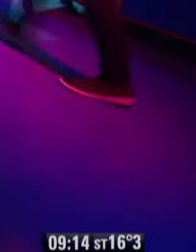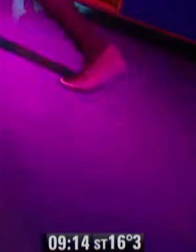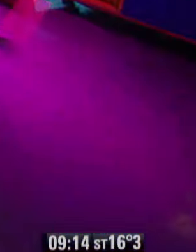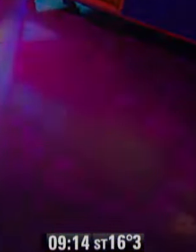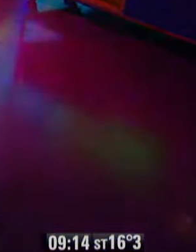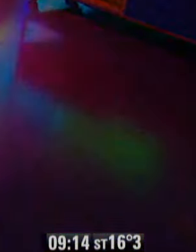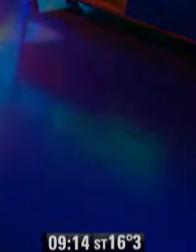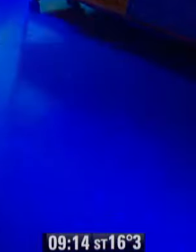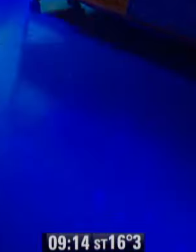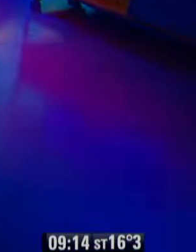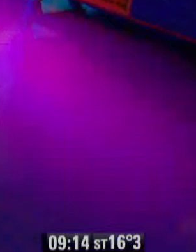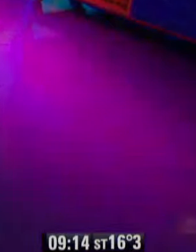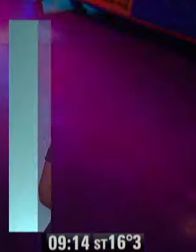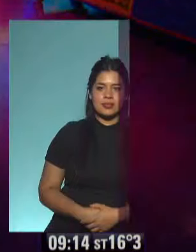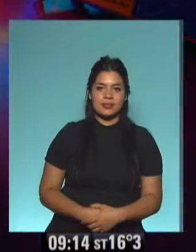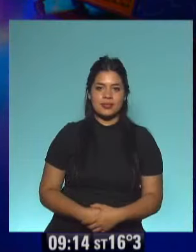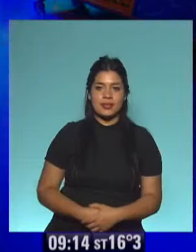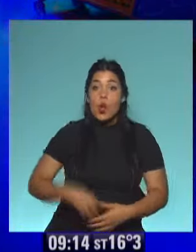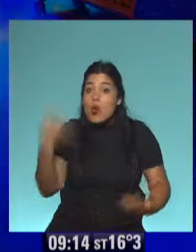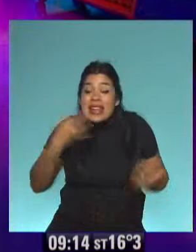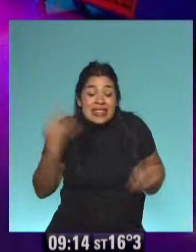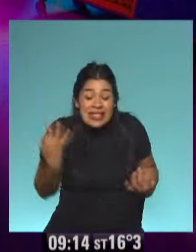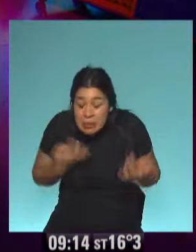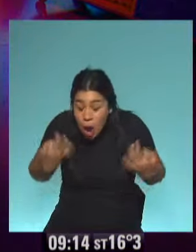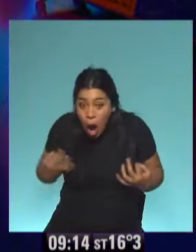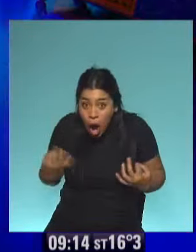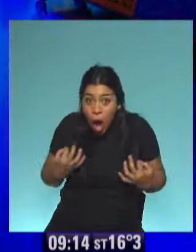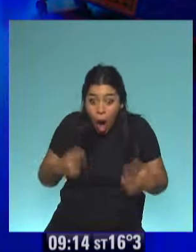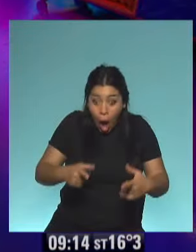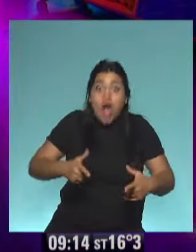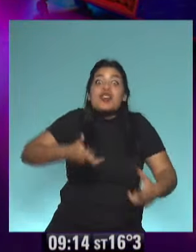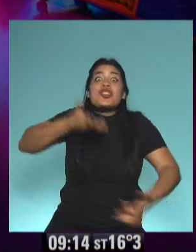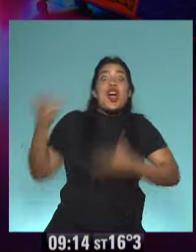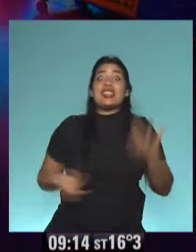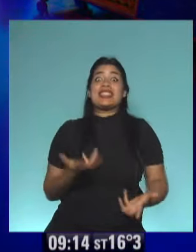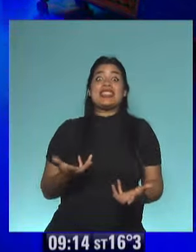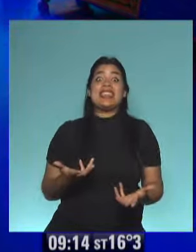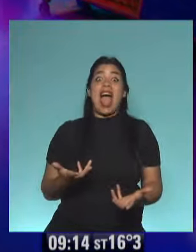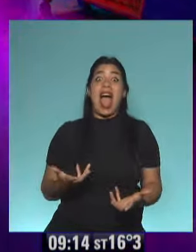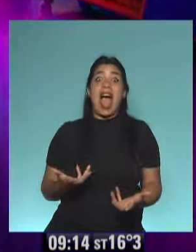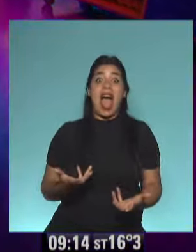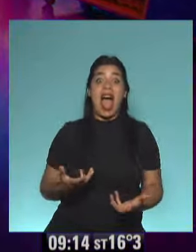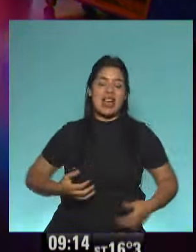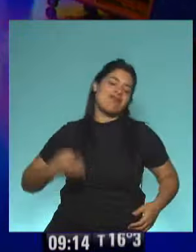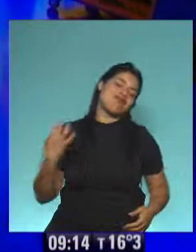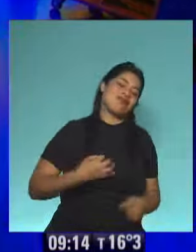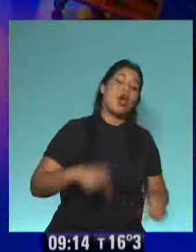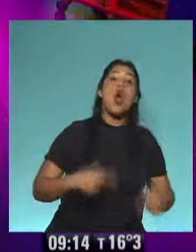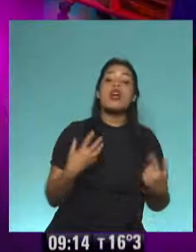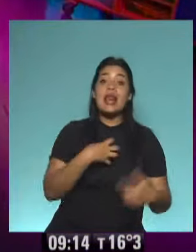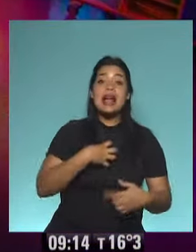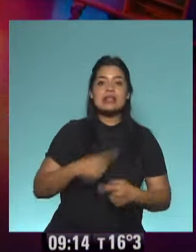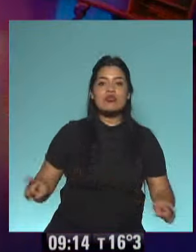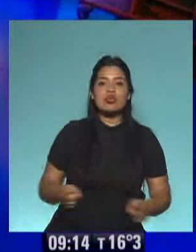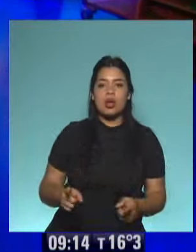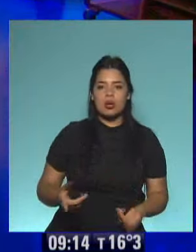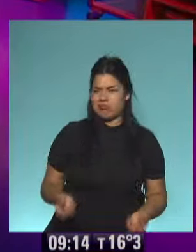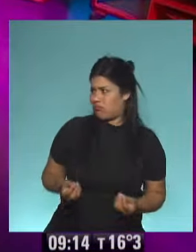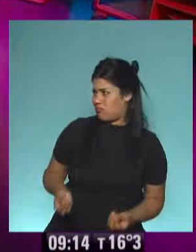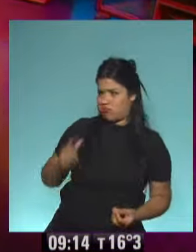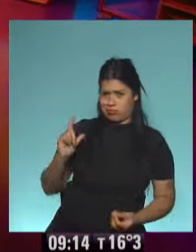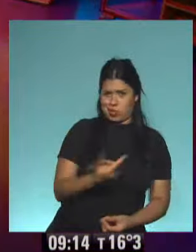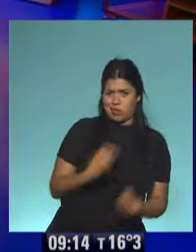Buenísimo, buenísimo. ¡Ay, qué bueno! ¡Excelente! ¡Cocina! Música. Hoy tenemos clase de música. No, ¿cómo música, ¿mira? Ernesto?